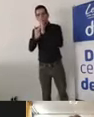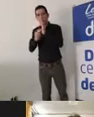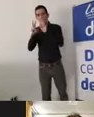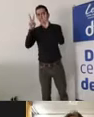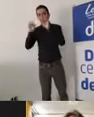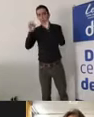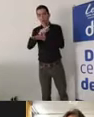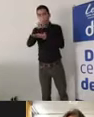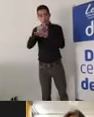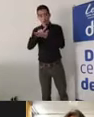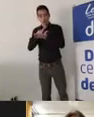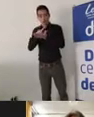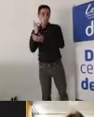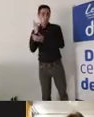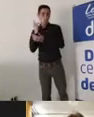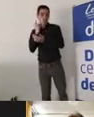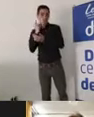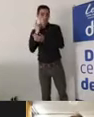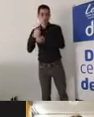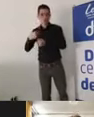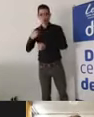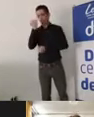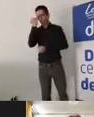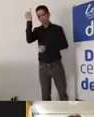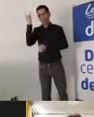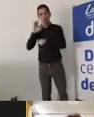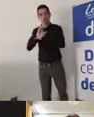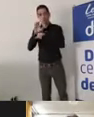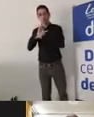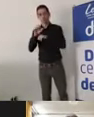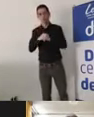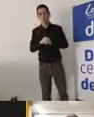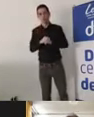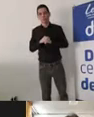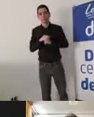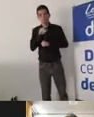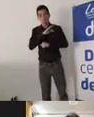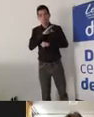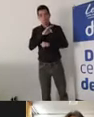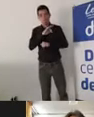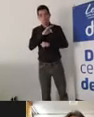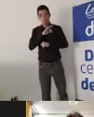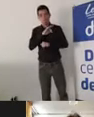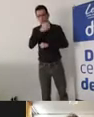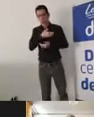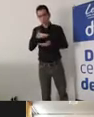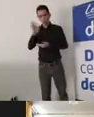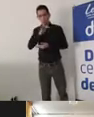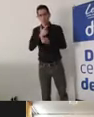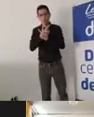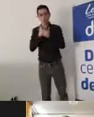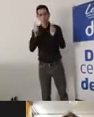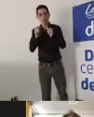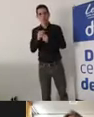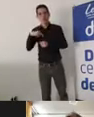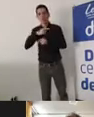que en Colombia se llama Ley Estatutaria de Ciudadanía Juvenil, que pueden revisar si gustan, busca construir este concepto de ciudadanía juvenil,